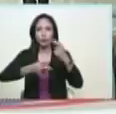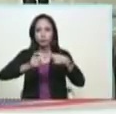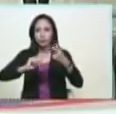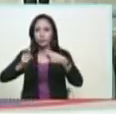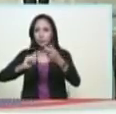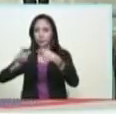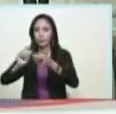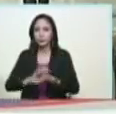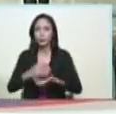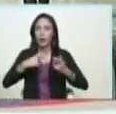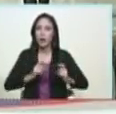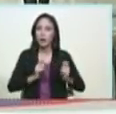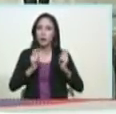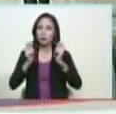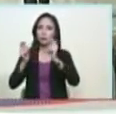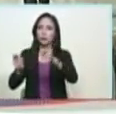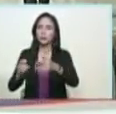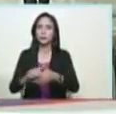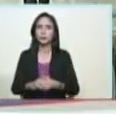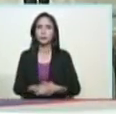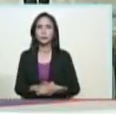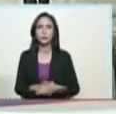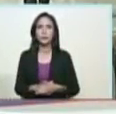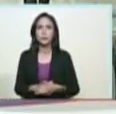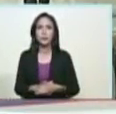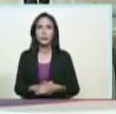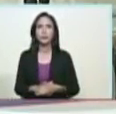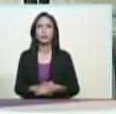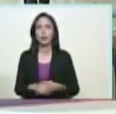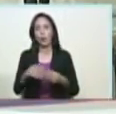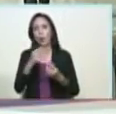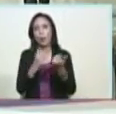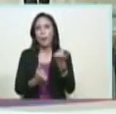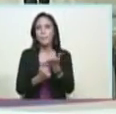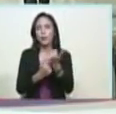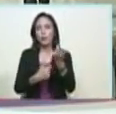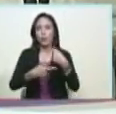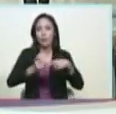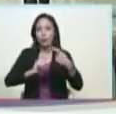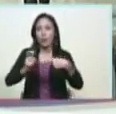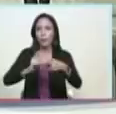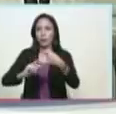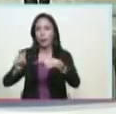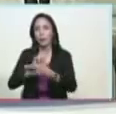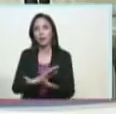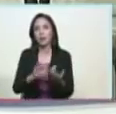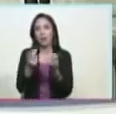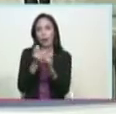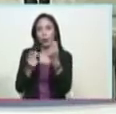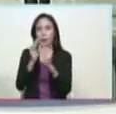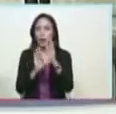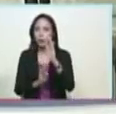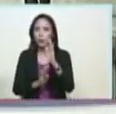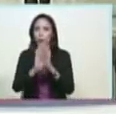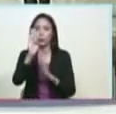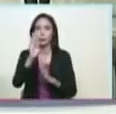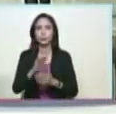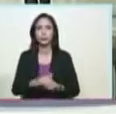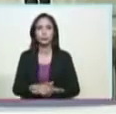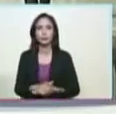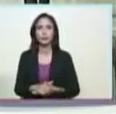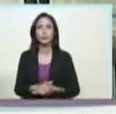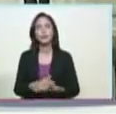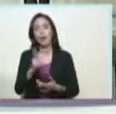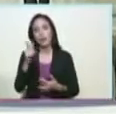para entregárselo com parte de la del respaldo de la emisión de activos financieros y como parte